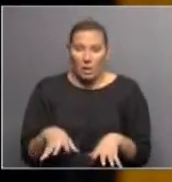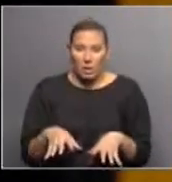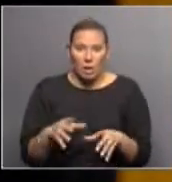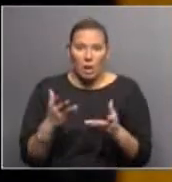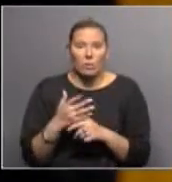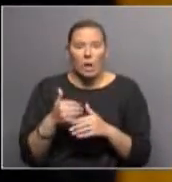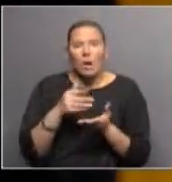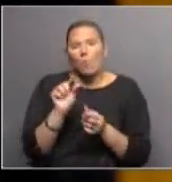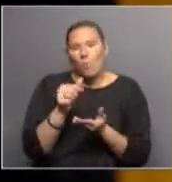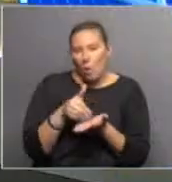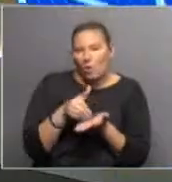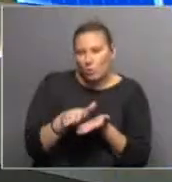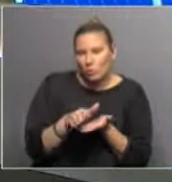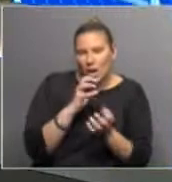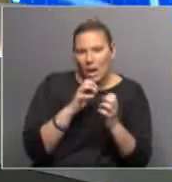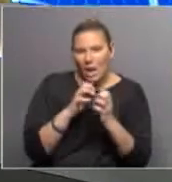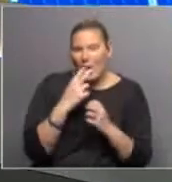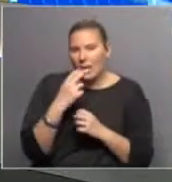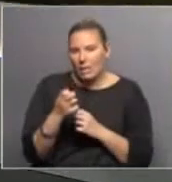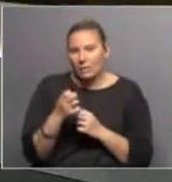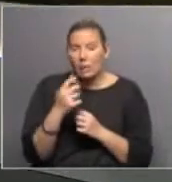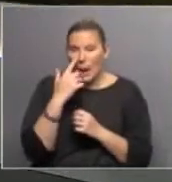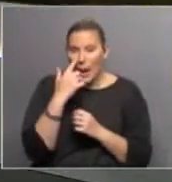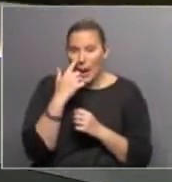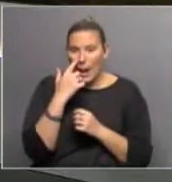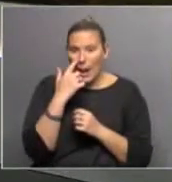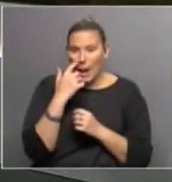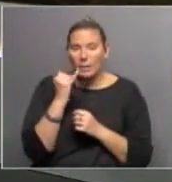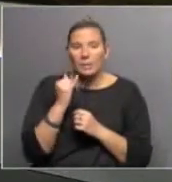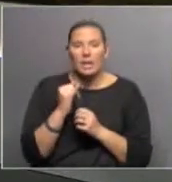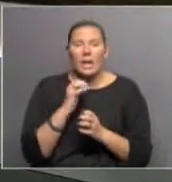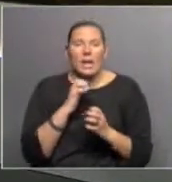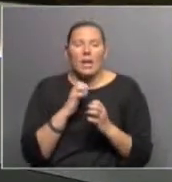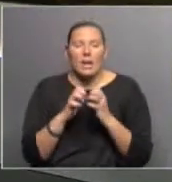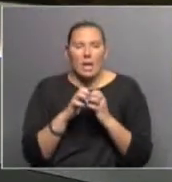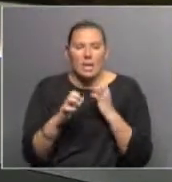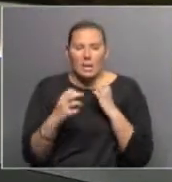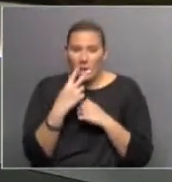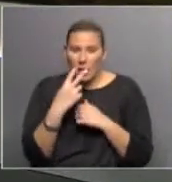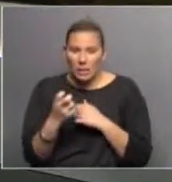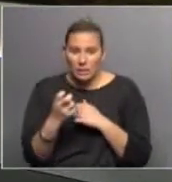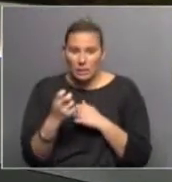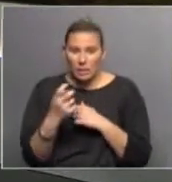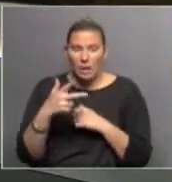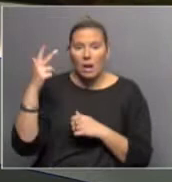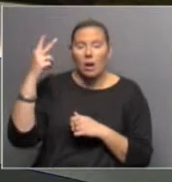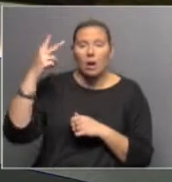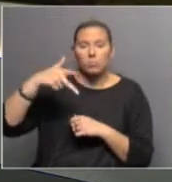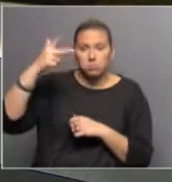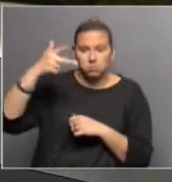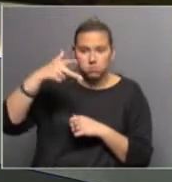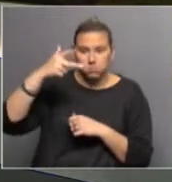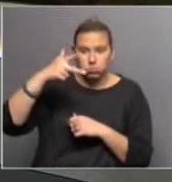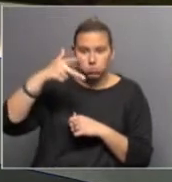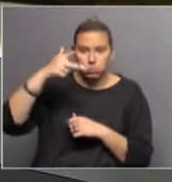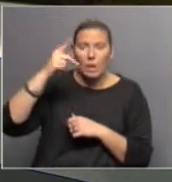excedente variable de producción eléctrica. Correcto. La energía eléctrica en verdad renovable, sobre todo la eólica y solar, tiene eso que